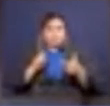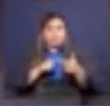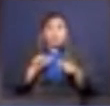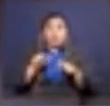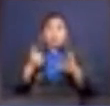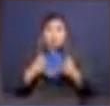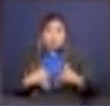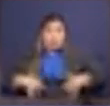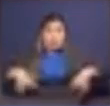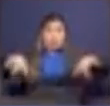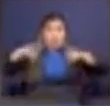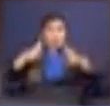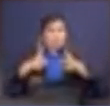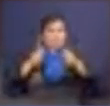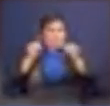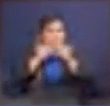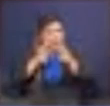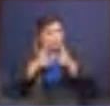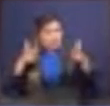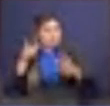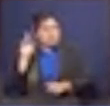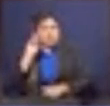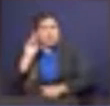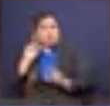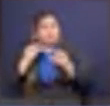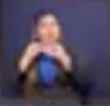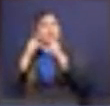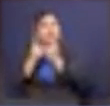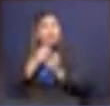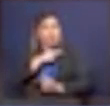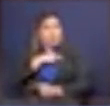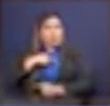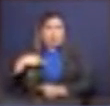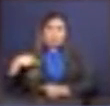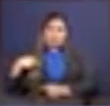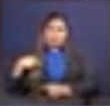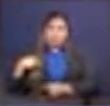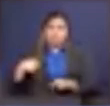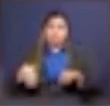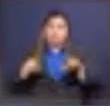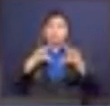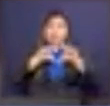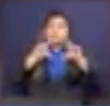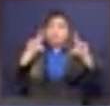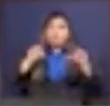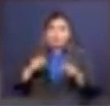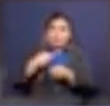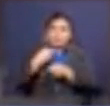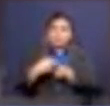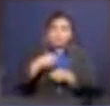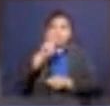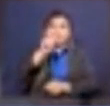megabolsas para las comarcas, bonos y vales digitales.